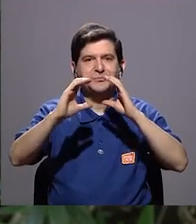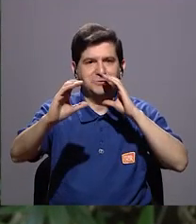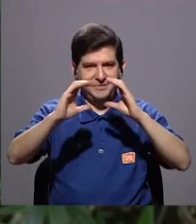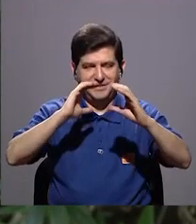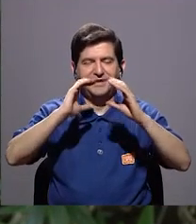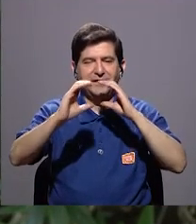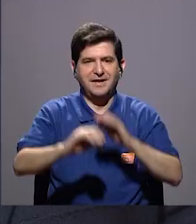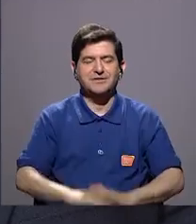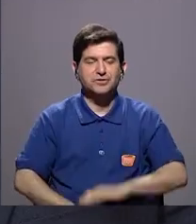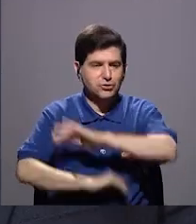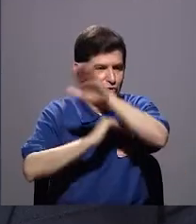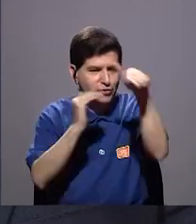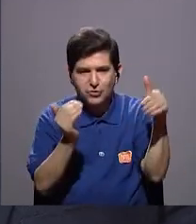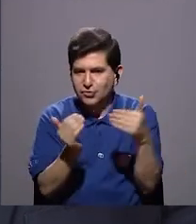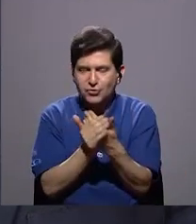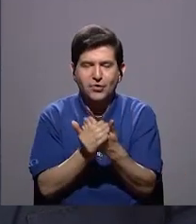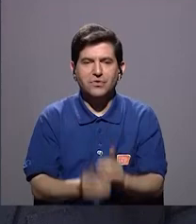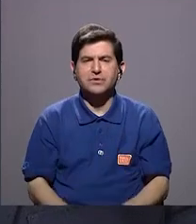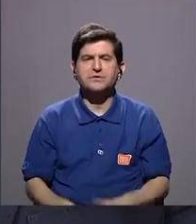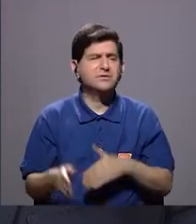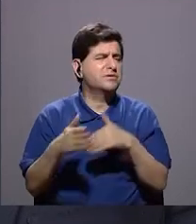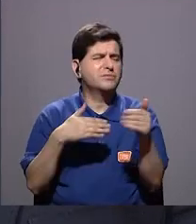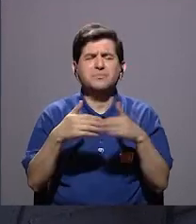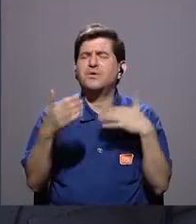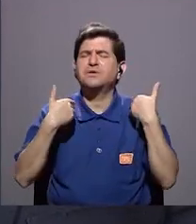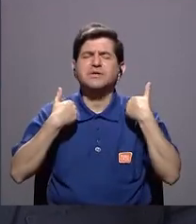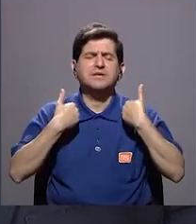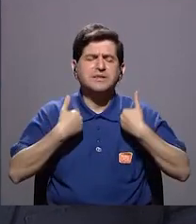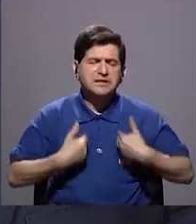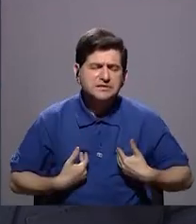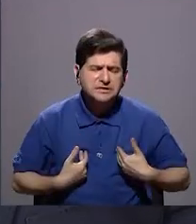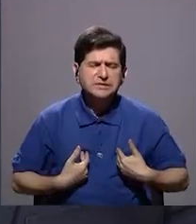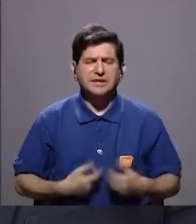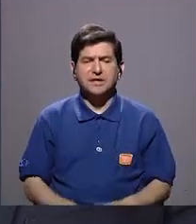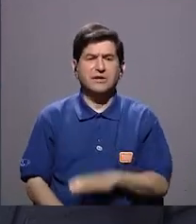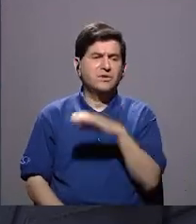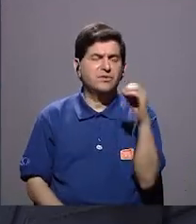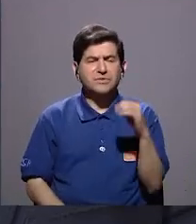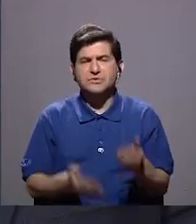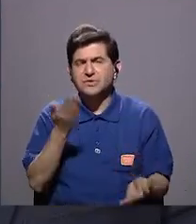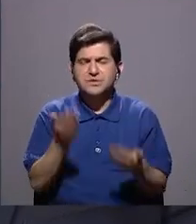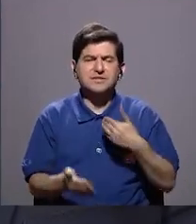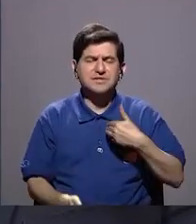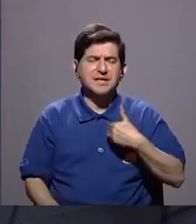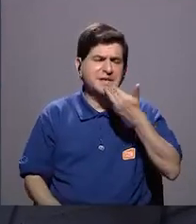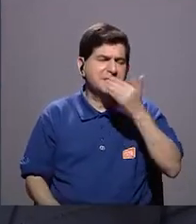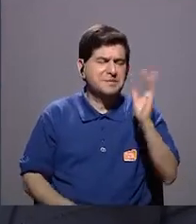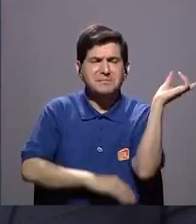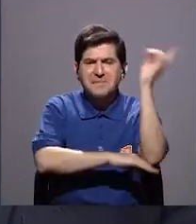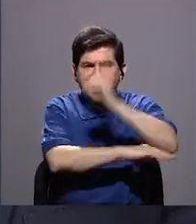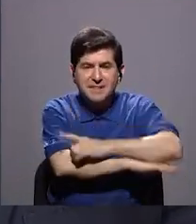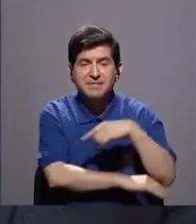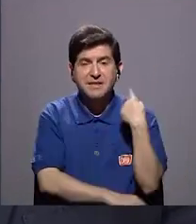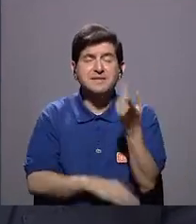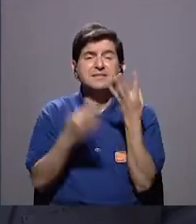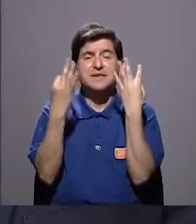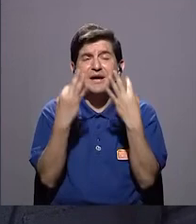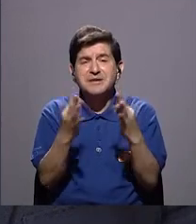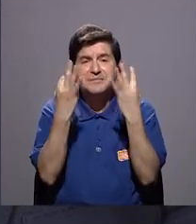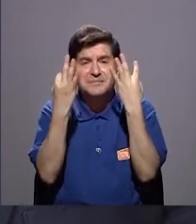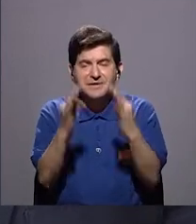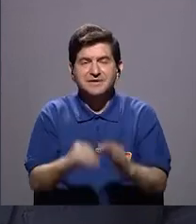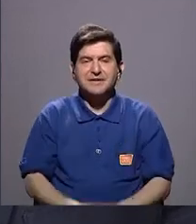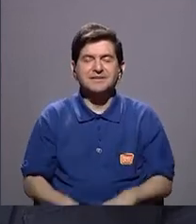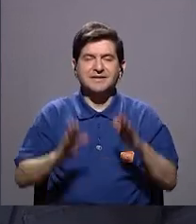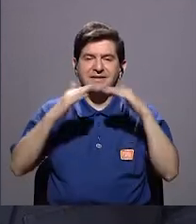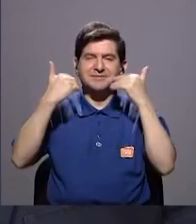comunicación entre ellos. Que aunque lleguemos cansados a la casa, que aunque lleguemos de que hayamos tenido un mal día y todo, siempre tratar de